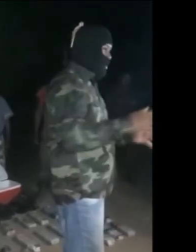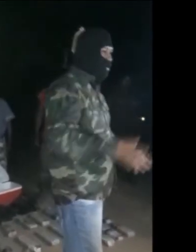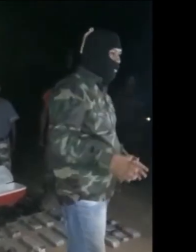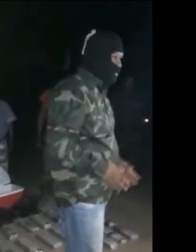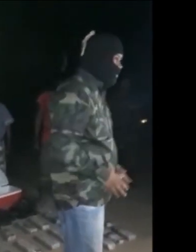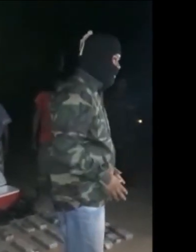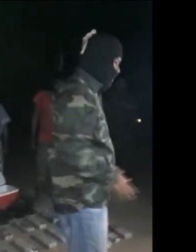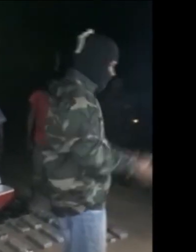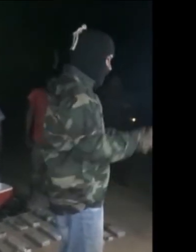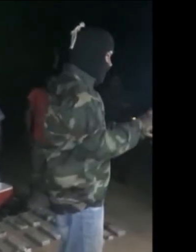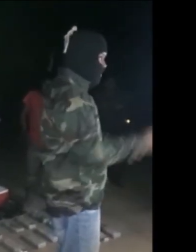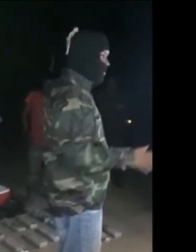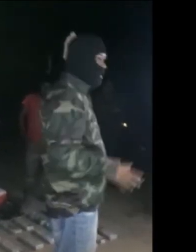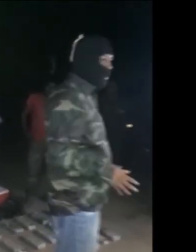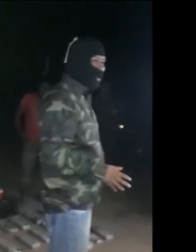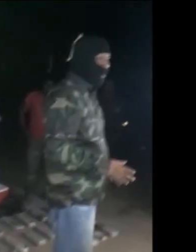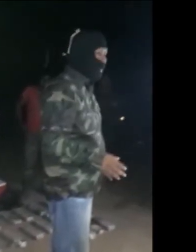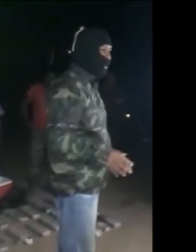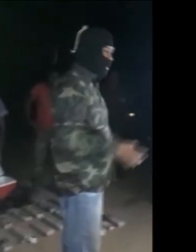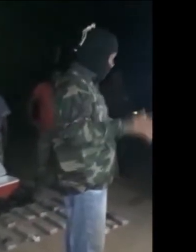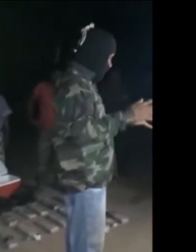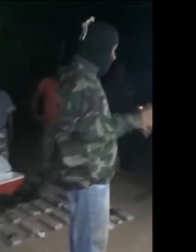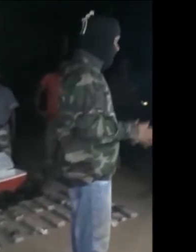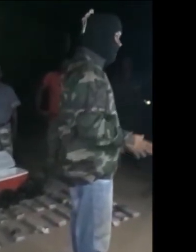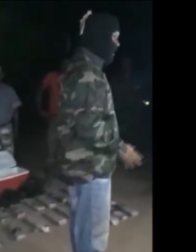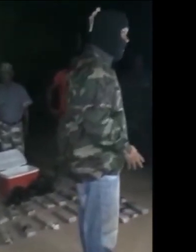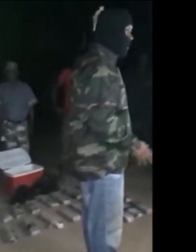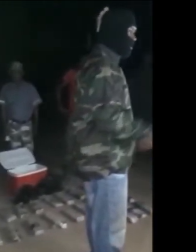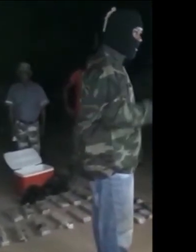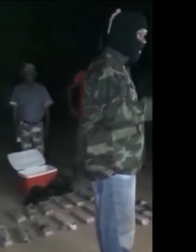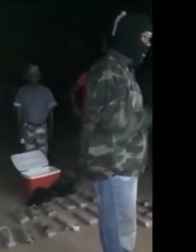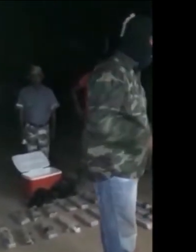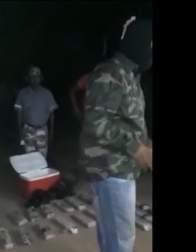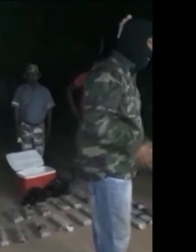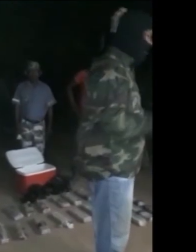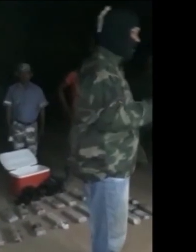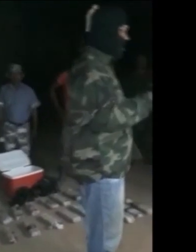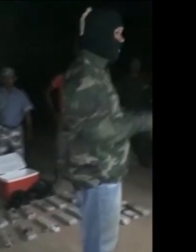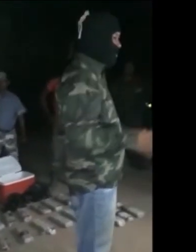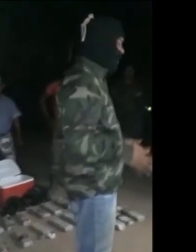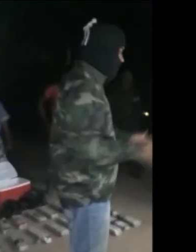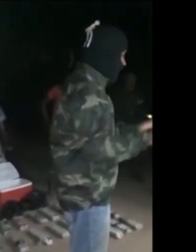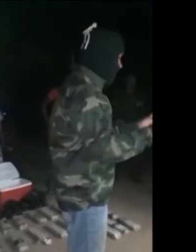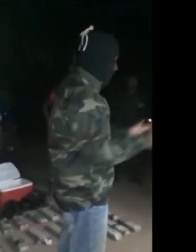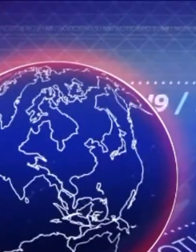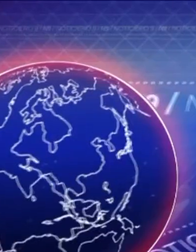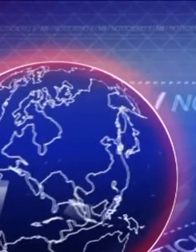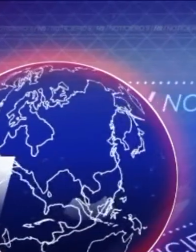equipo, poder trasladarnos al lugar y establecer un plan de acción de carácter preventivo.